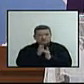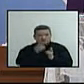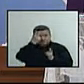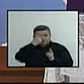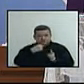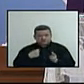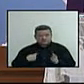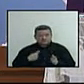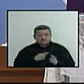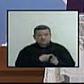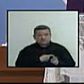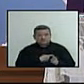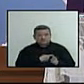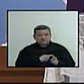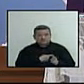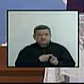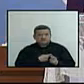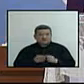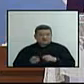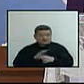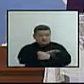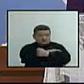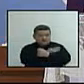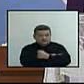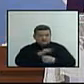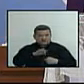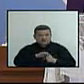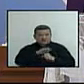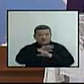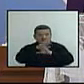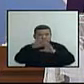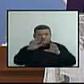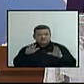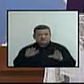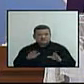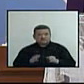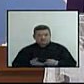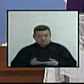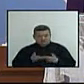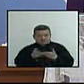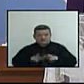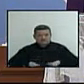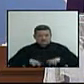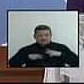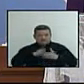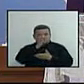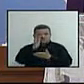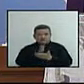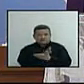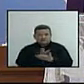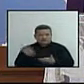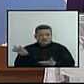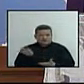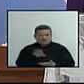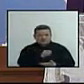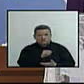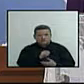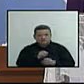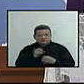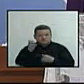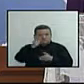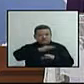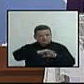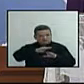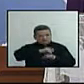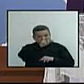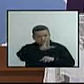Señor nuestro, con la fuerza del Espíritu Santo, das vida y santificas todo y congregas a tu